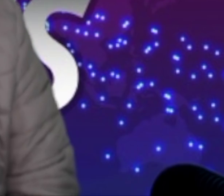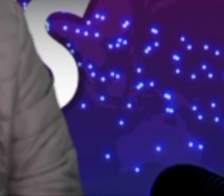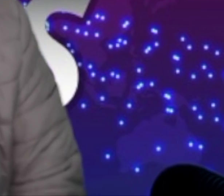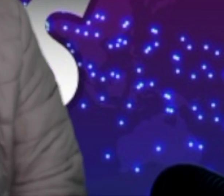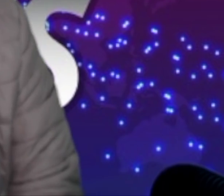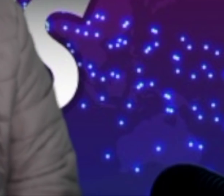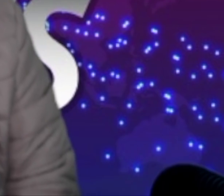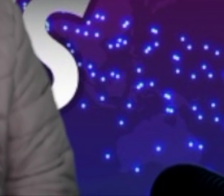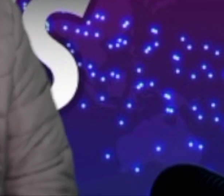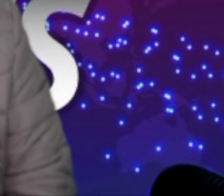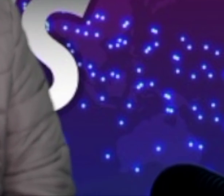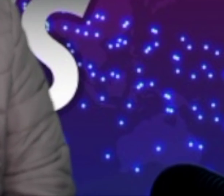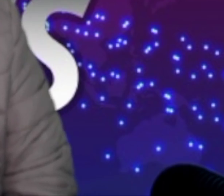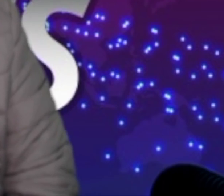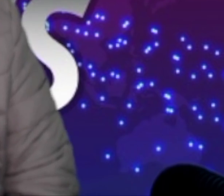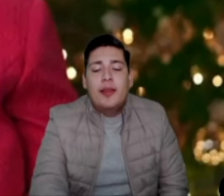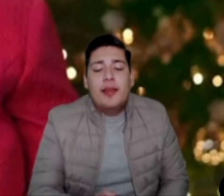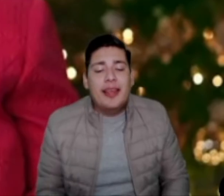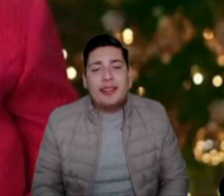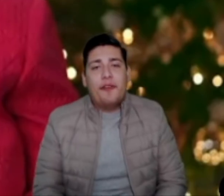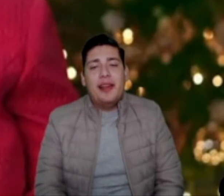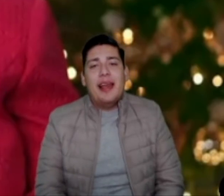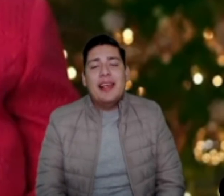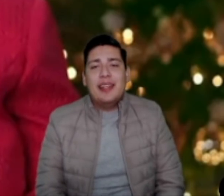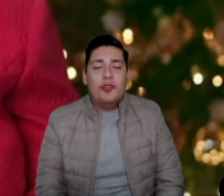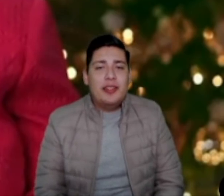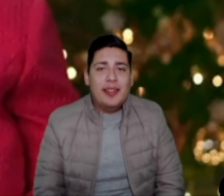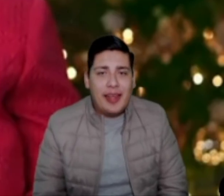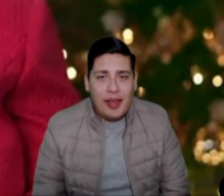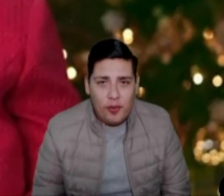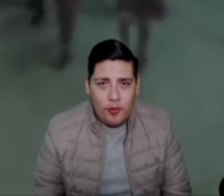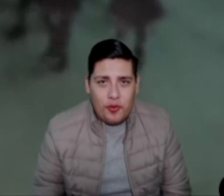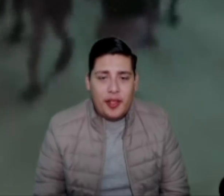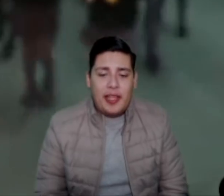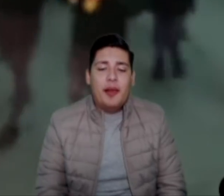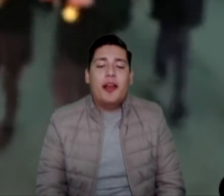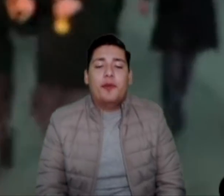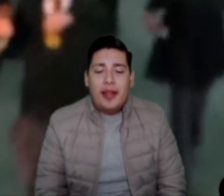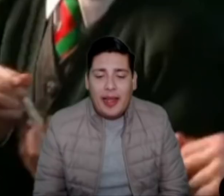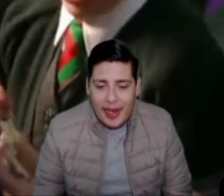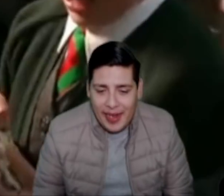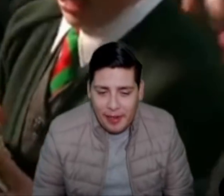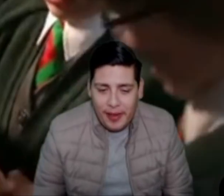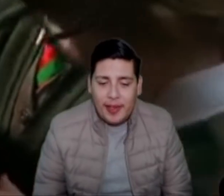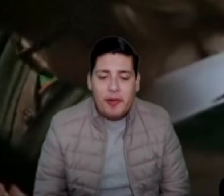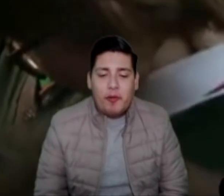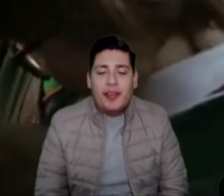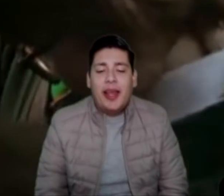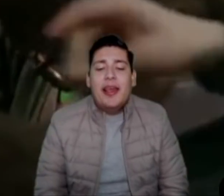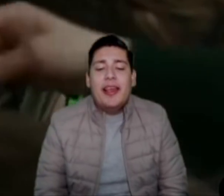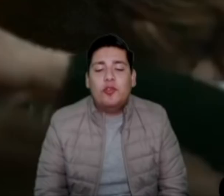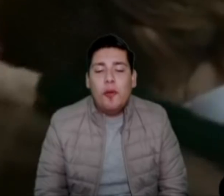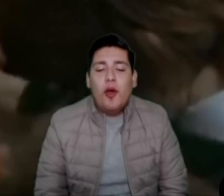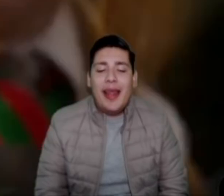Y ahora sí, pasemos a la información. Y es que familia, esta noticia está dando mucho de qué hablar, porque la reina Isabel de nueva